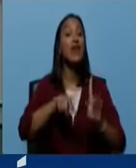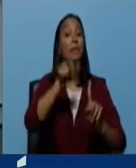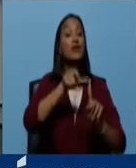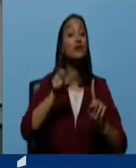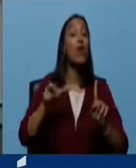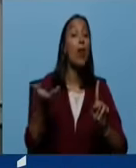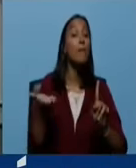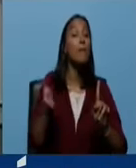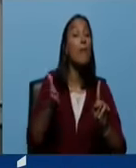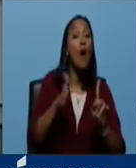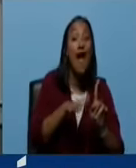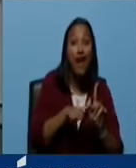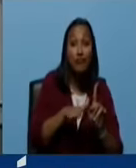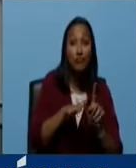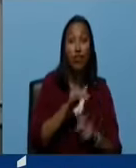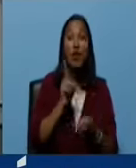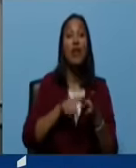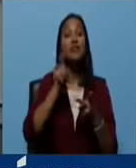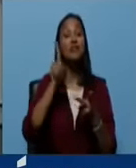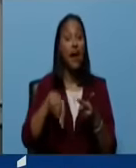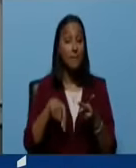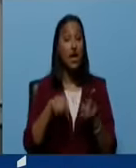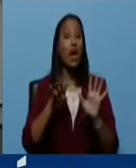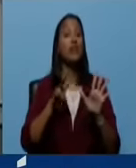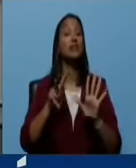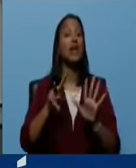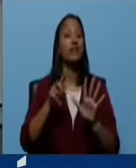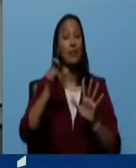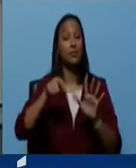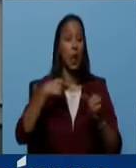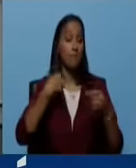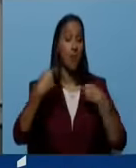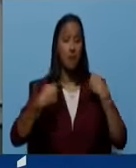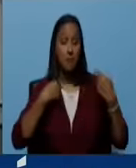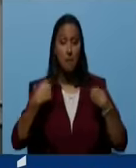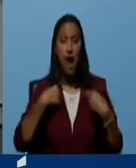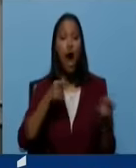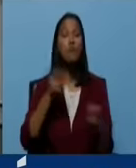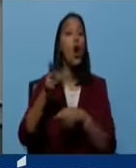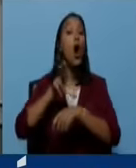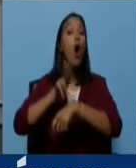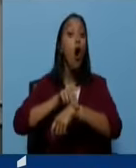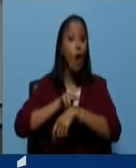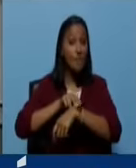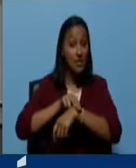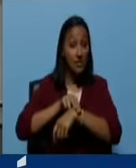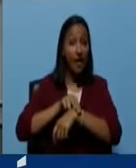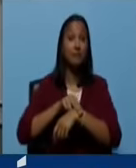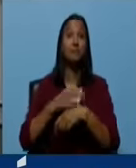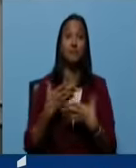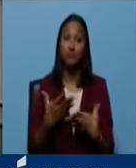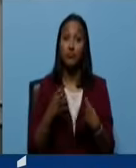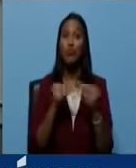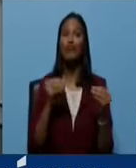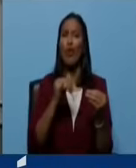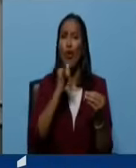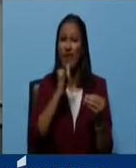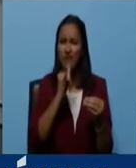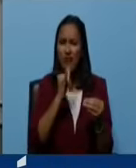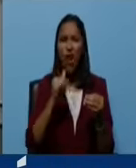informe que hemos hecho ha avanzado enormemente, lo hemos actualizado, lo hemos ido